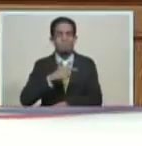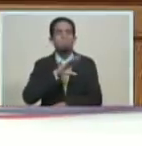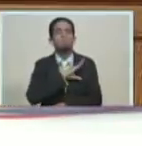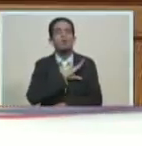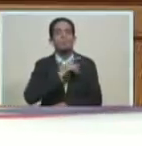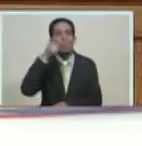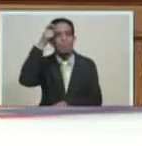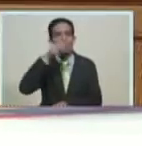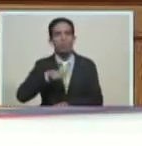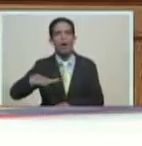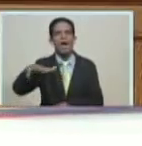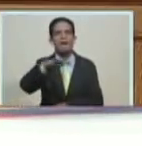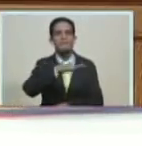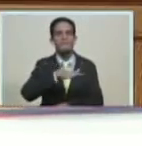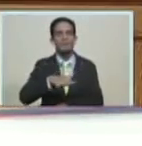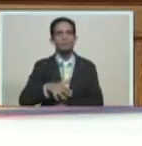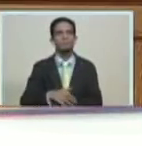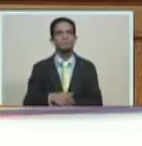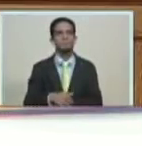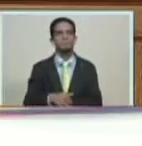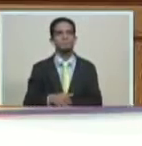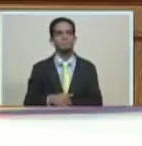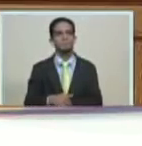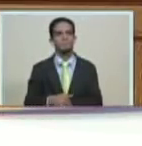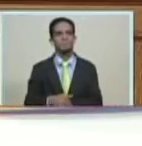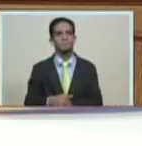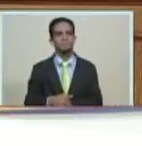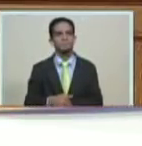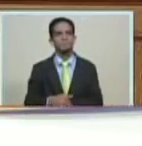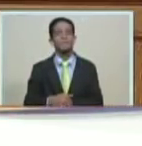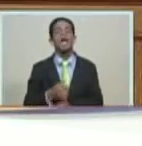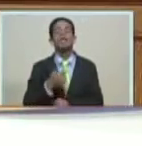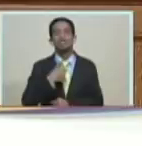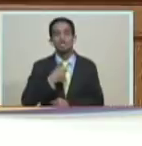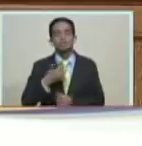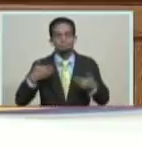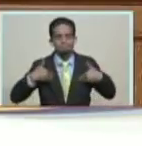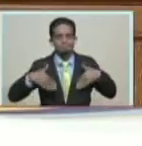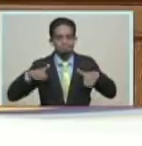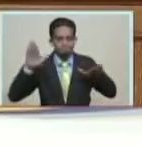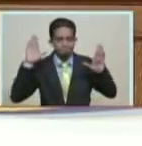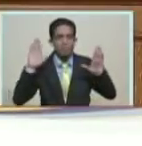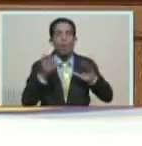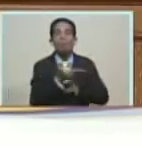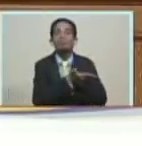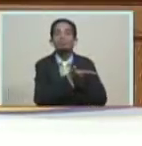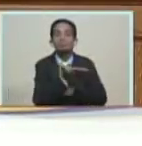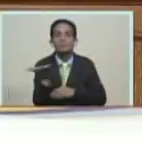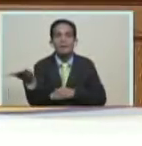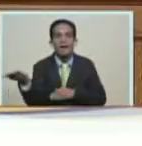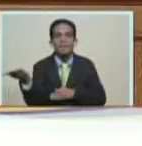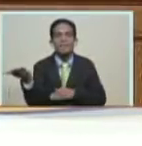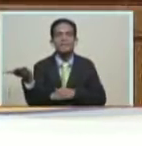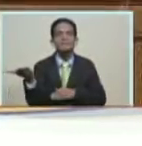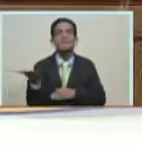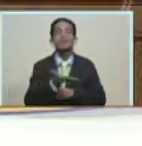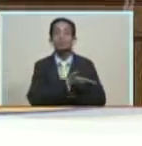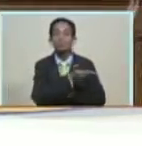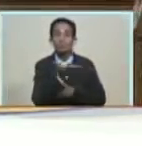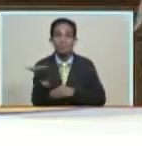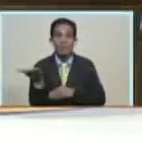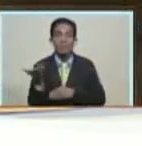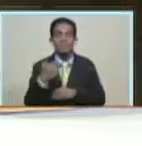un presidente pueblo. Asamblea Nacional Constituyente, me subordino a ustedes, a todo su poder magnífico, y me